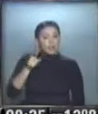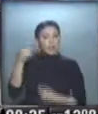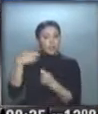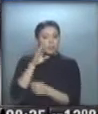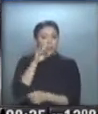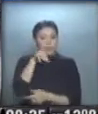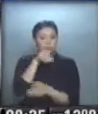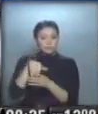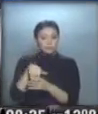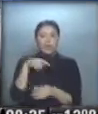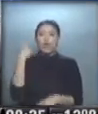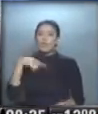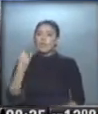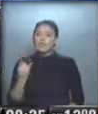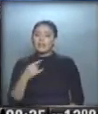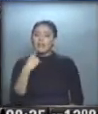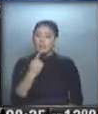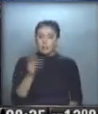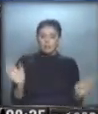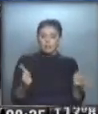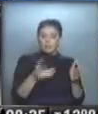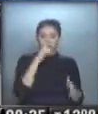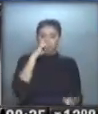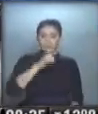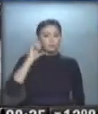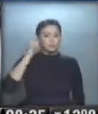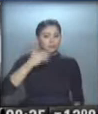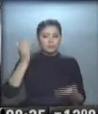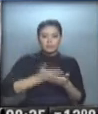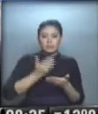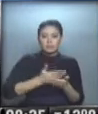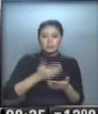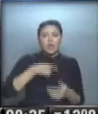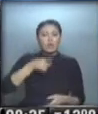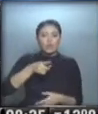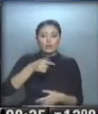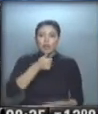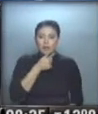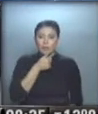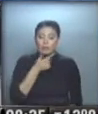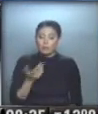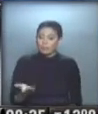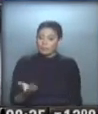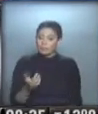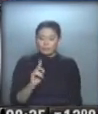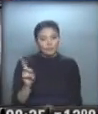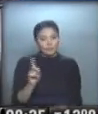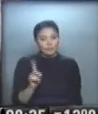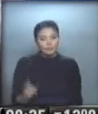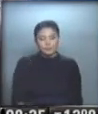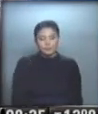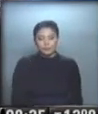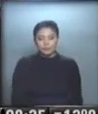quito la estimulación hidráulica compromete el abastecimiento de agua no